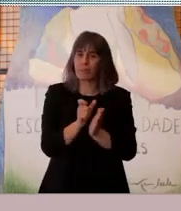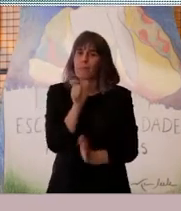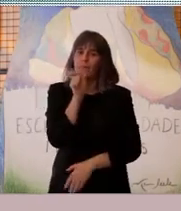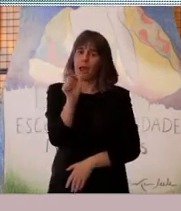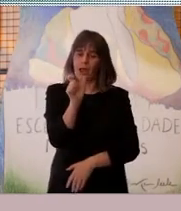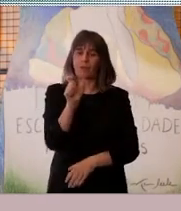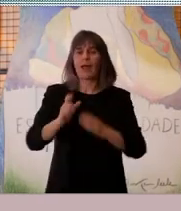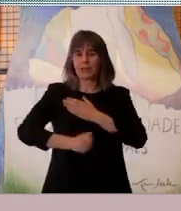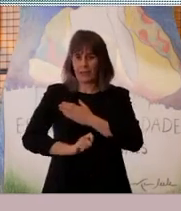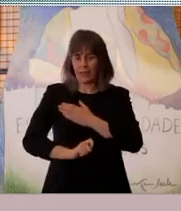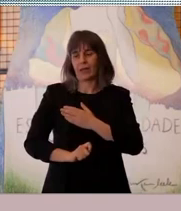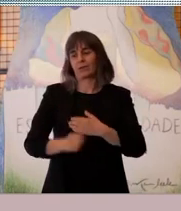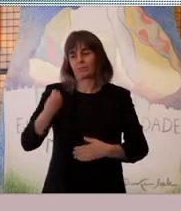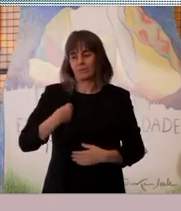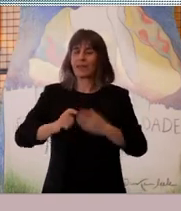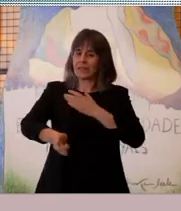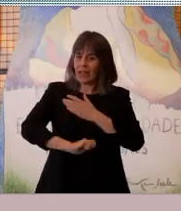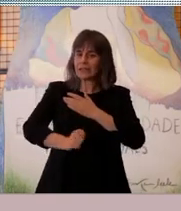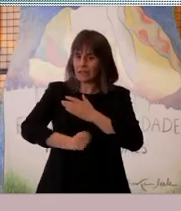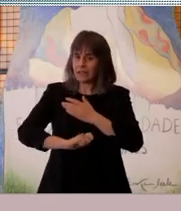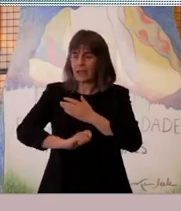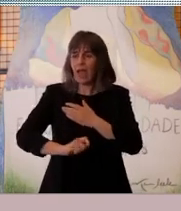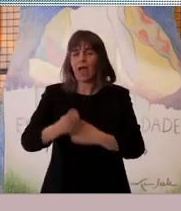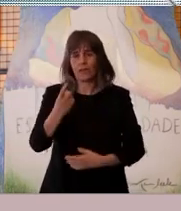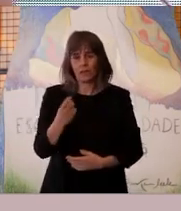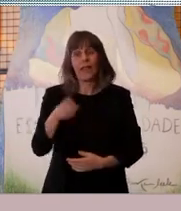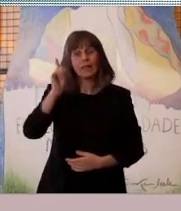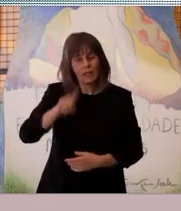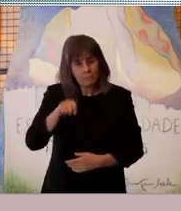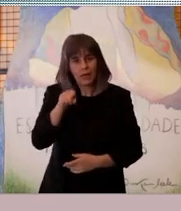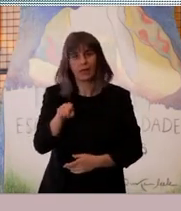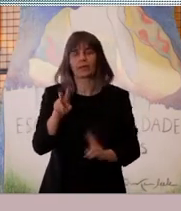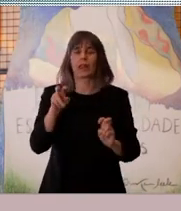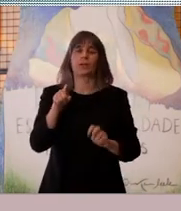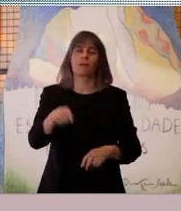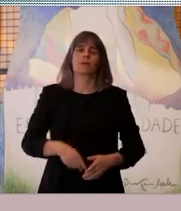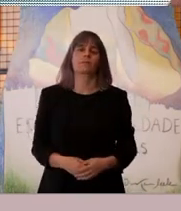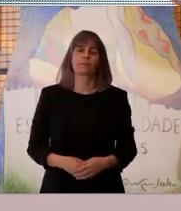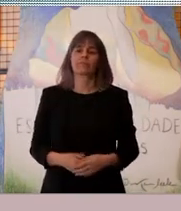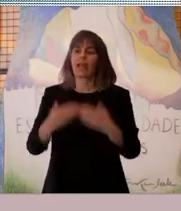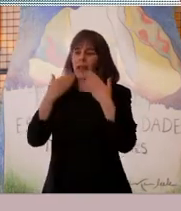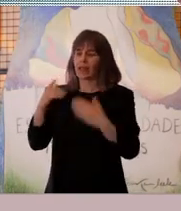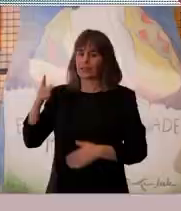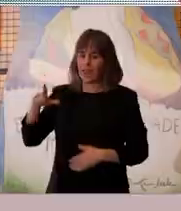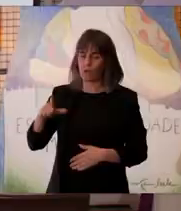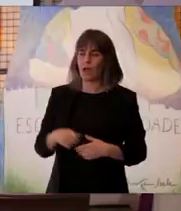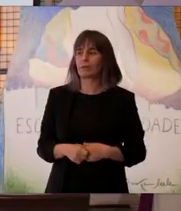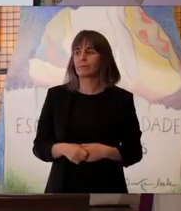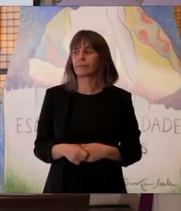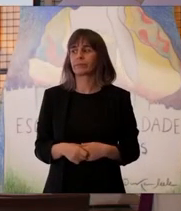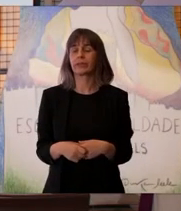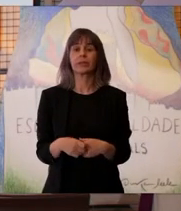insiste mucho Nuria Varela estrategia estrategias y estrategias también en eso también en eso Gracias Laura solo